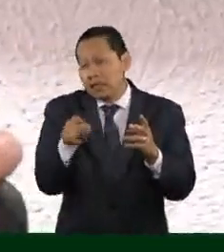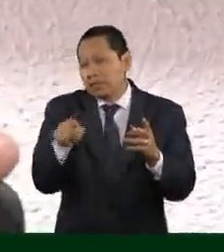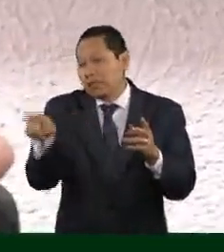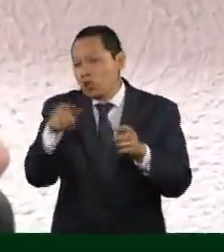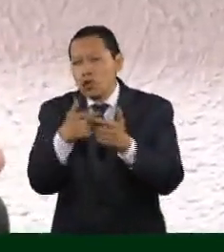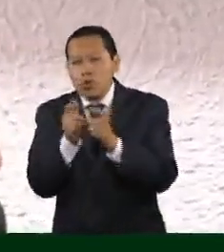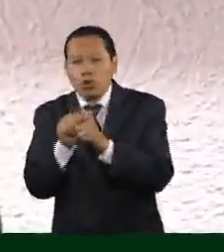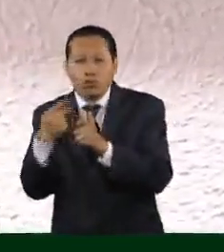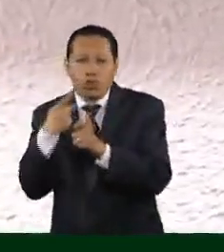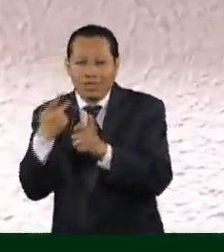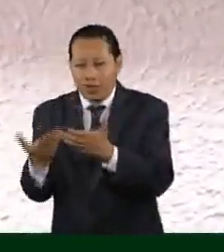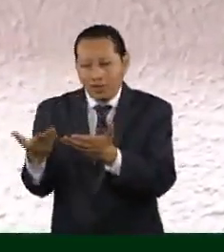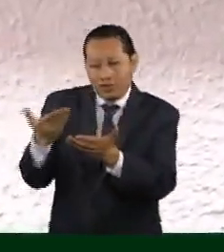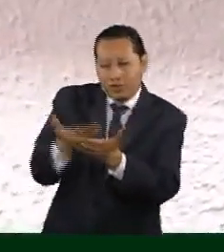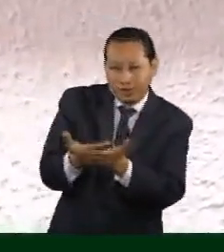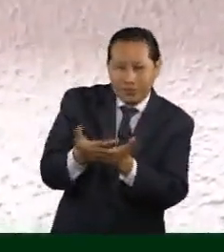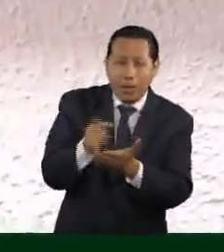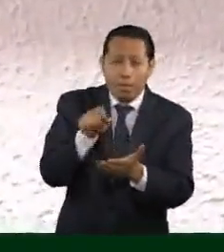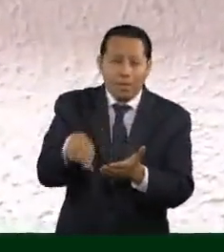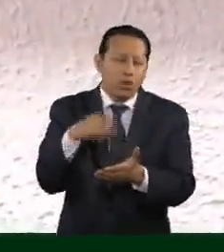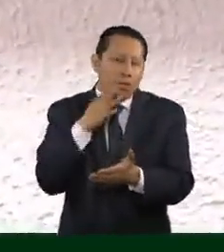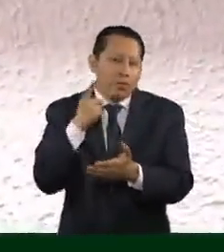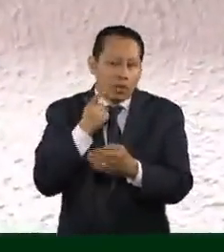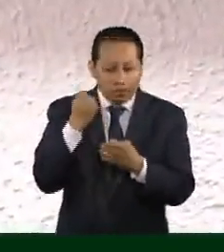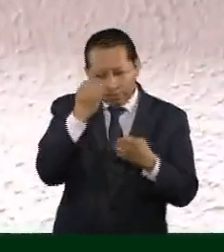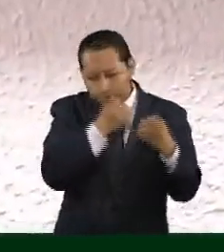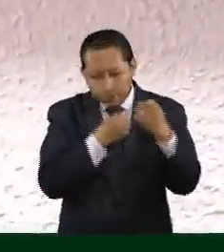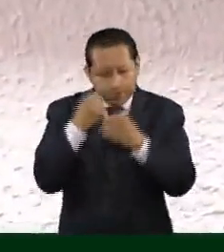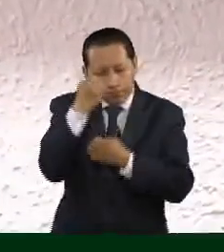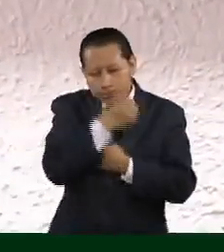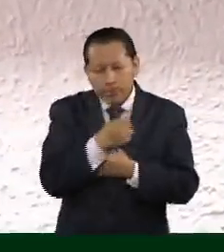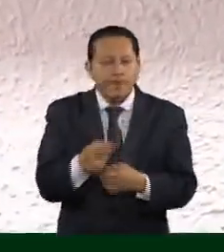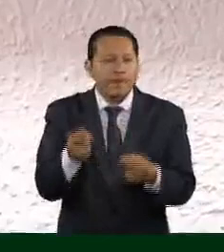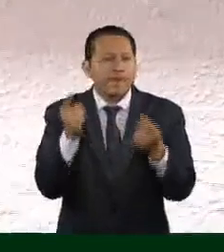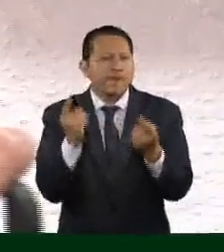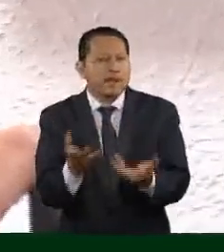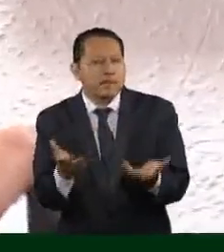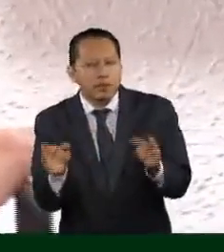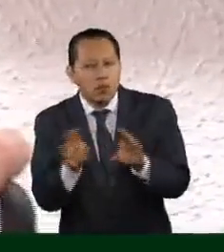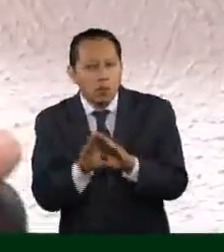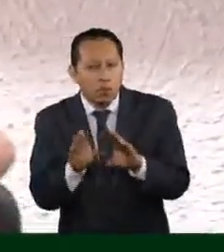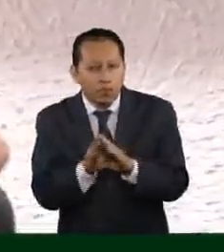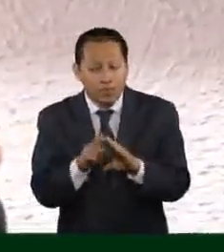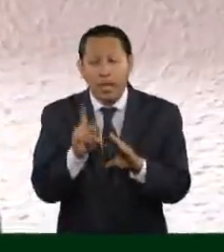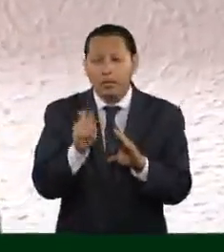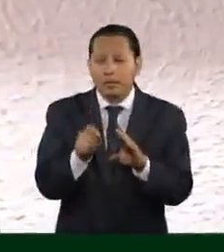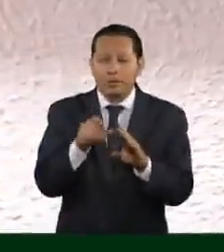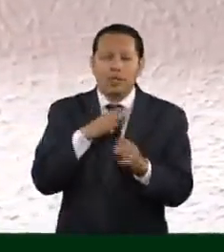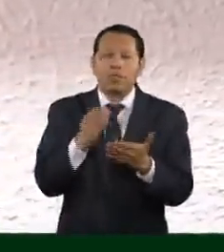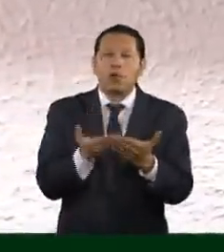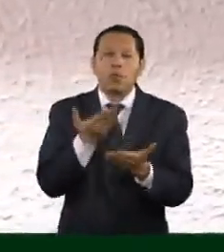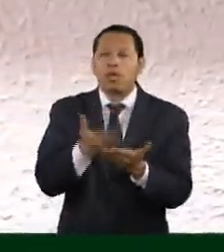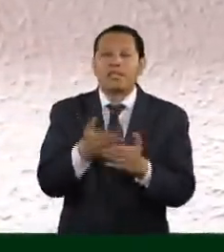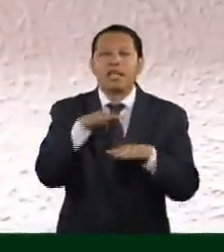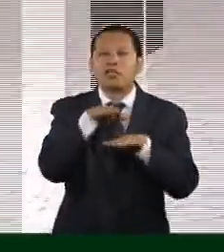que analizará la Cámara de Diputados, se dará prioridad a las propuestas relacionadas con el bienestar.